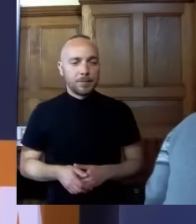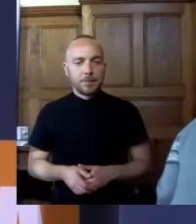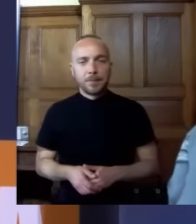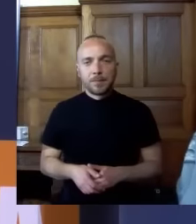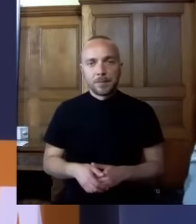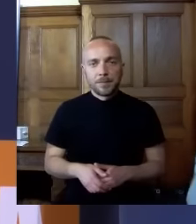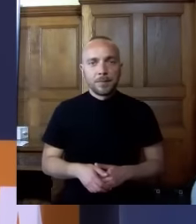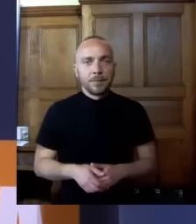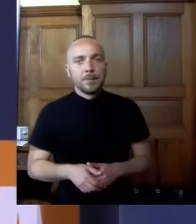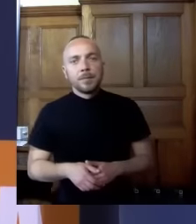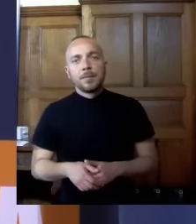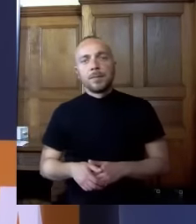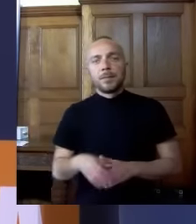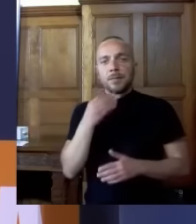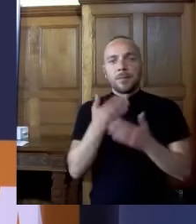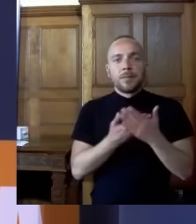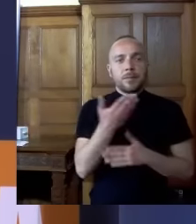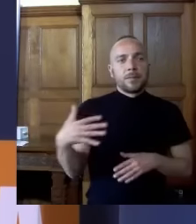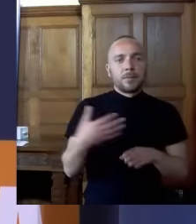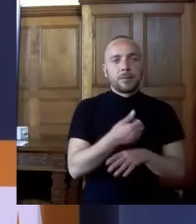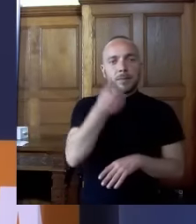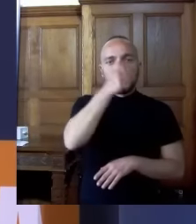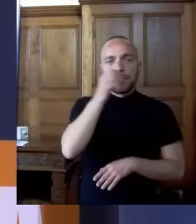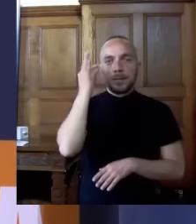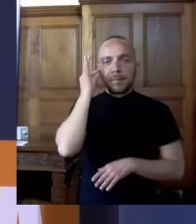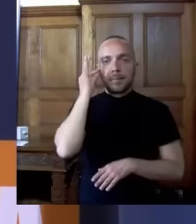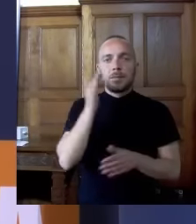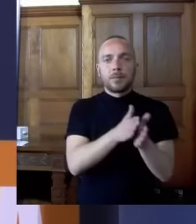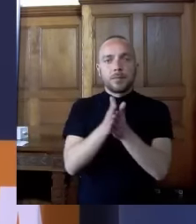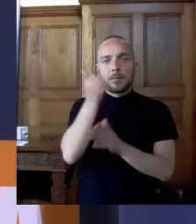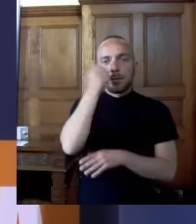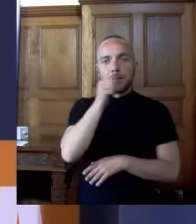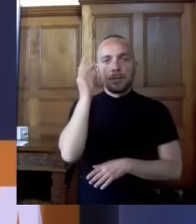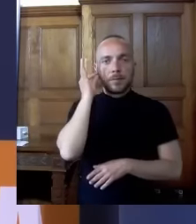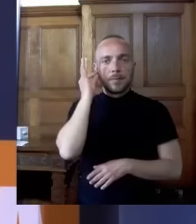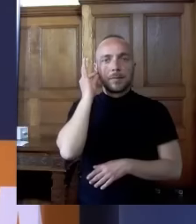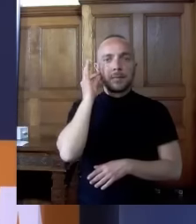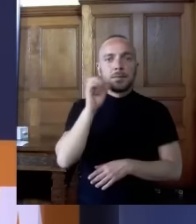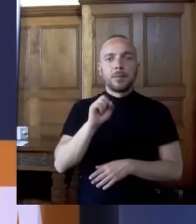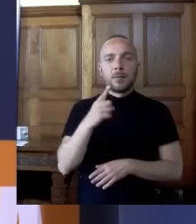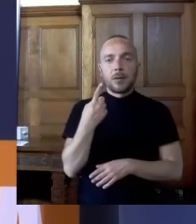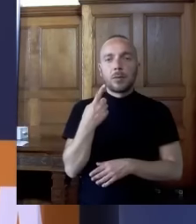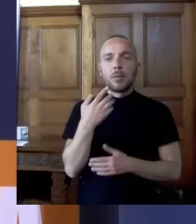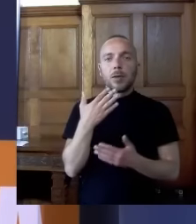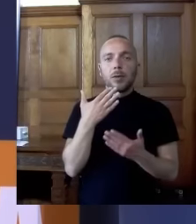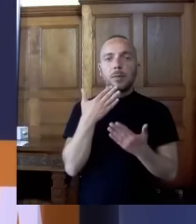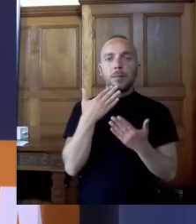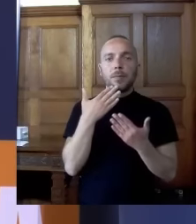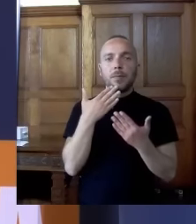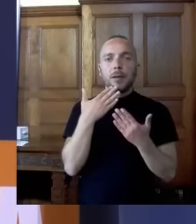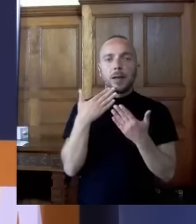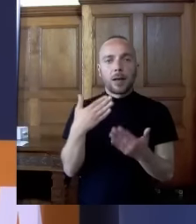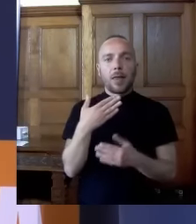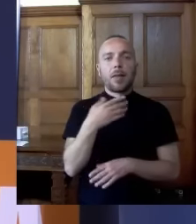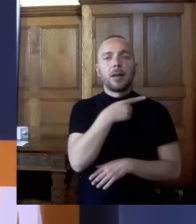a todas a todes muy buenos días compañeras compañeros lo primero por supuesto agradecer Bueno tanto a